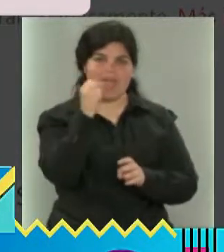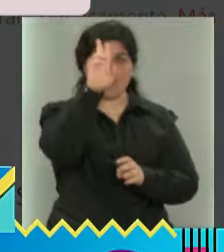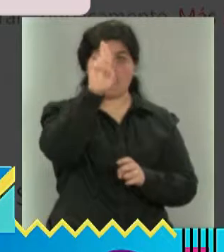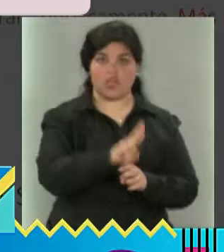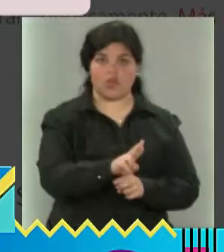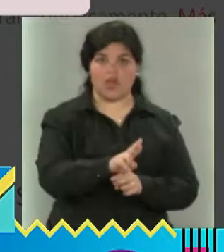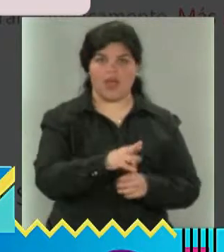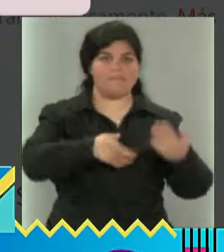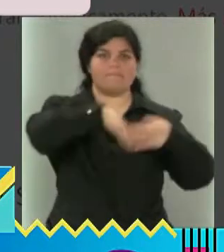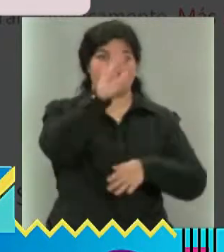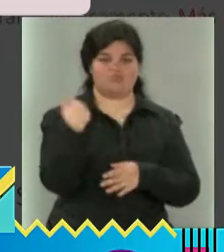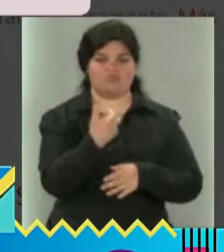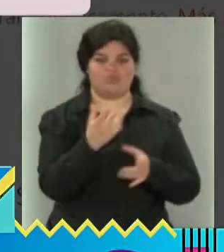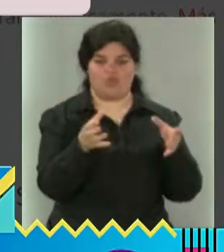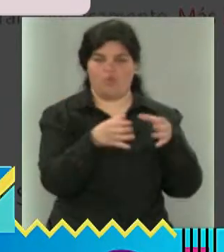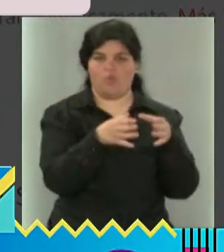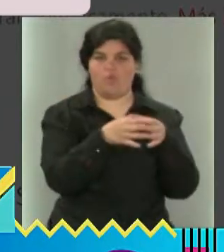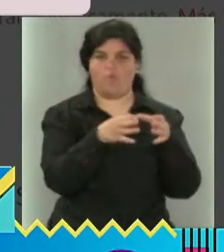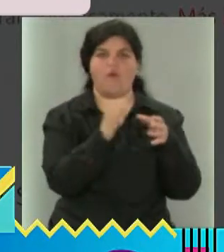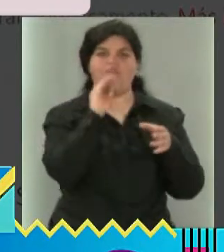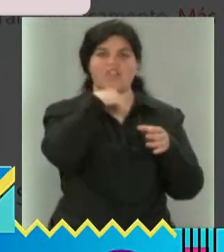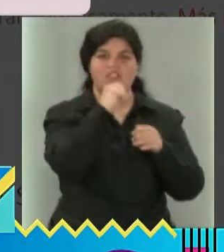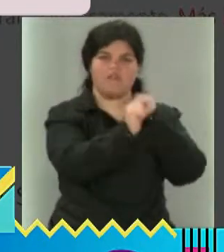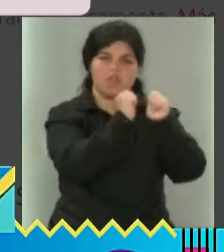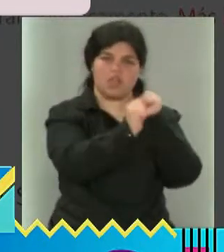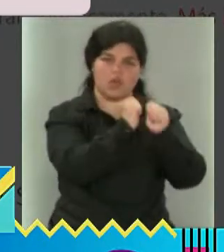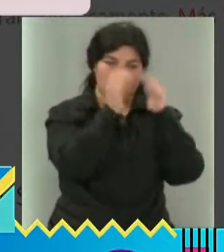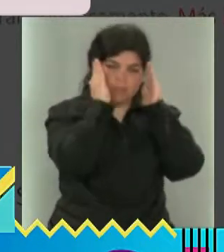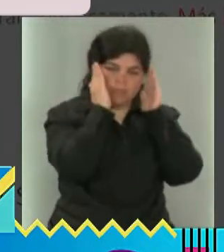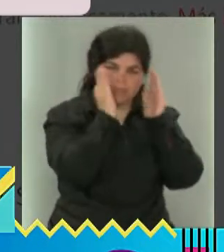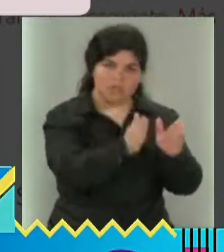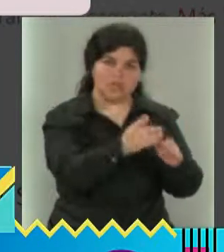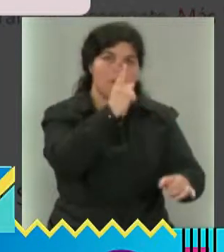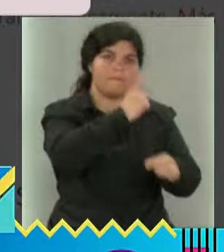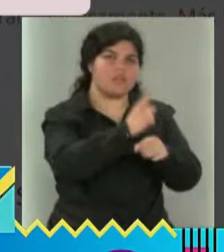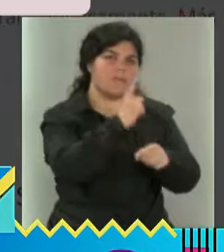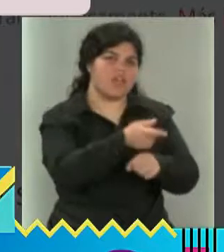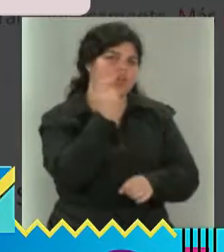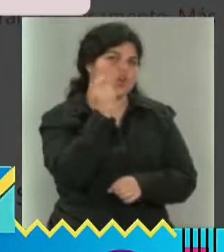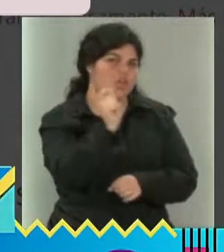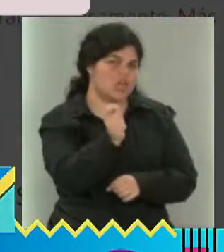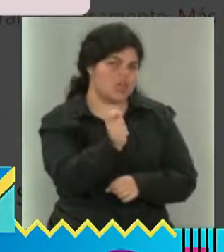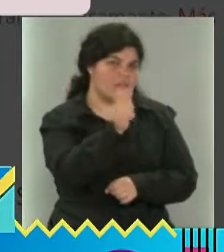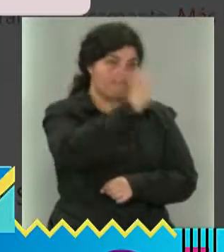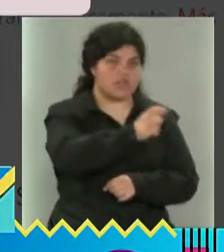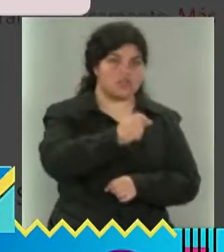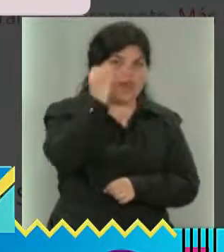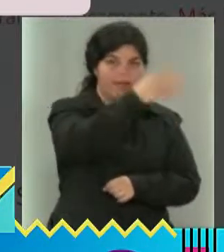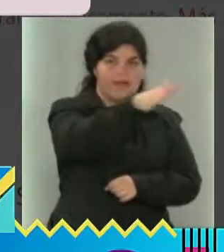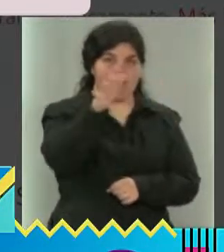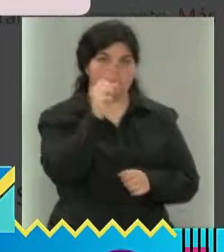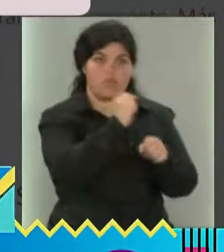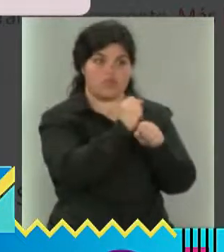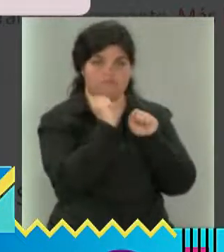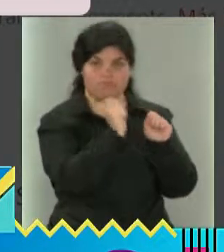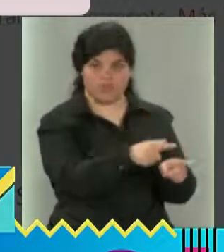para nosotros la vitivinícola, pensando en los actores principales que son los pobladores rurales, ¿sí?